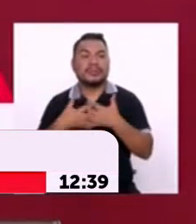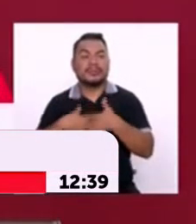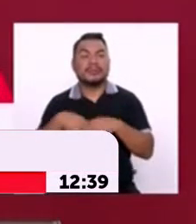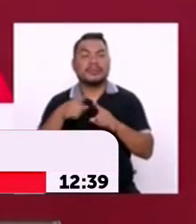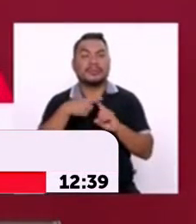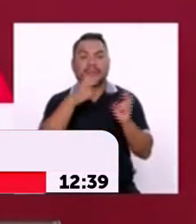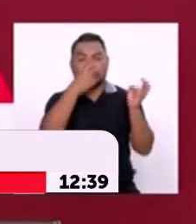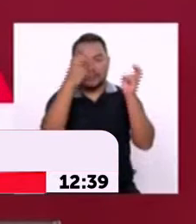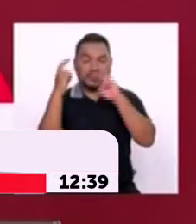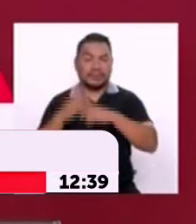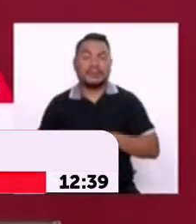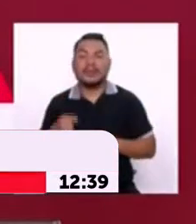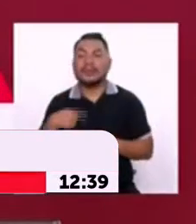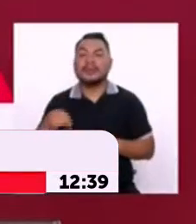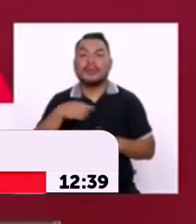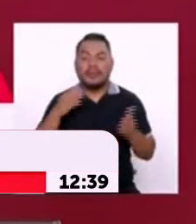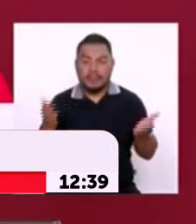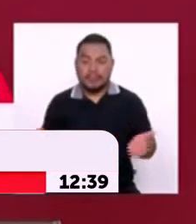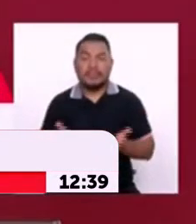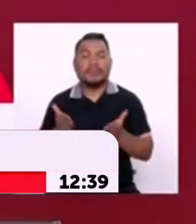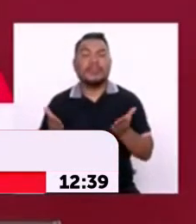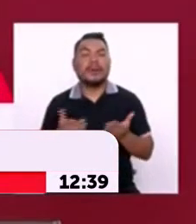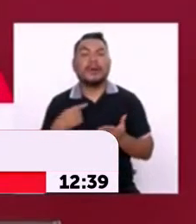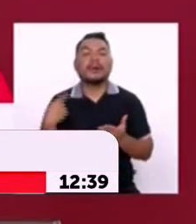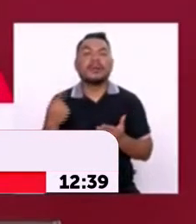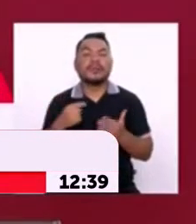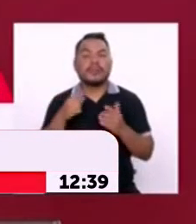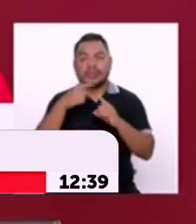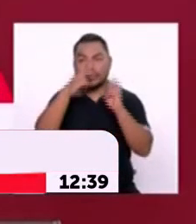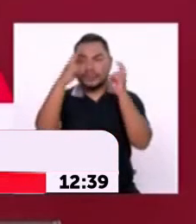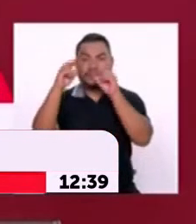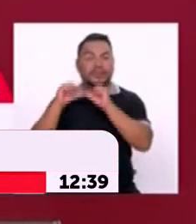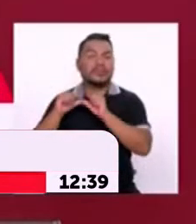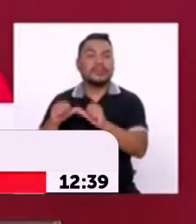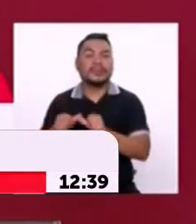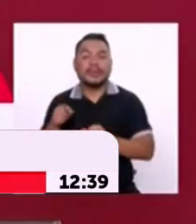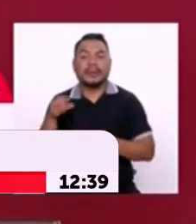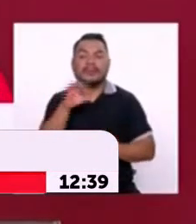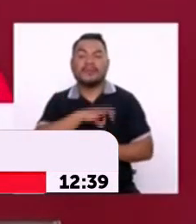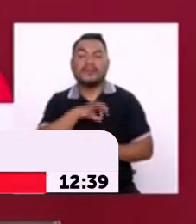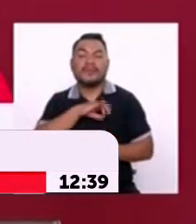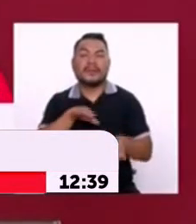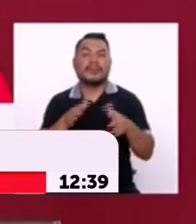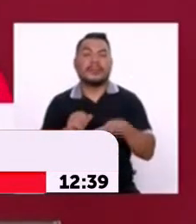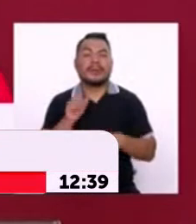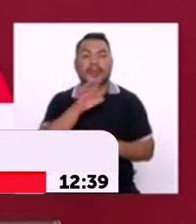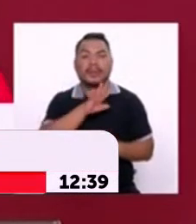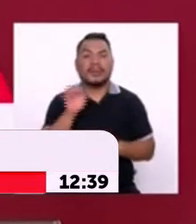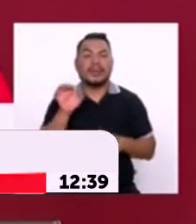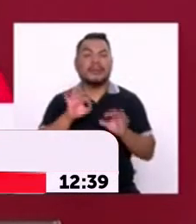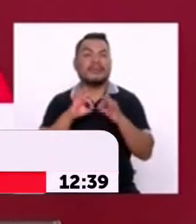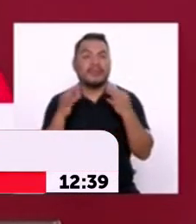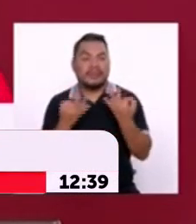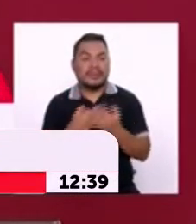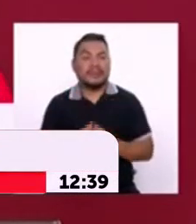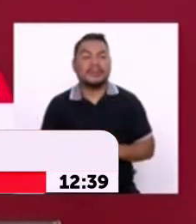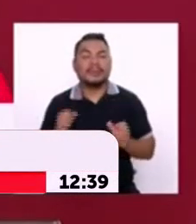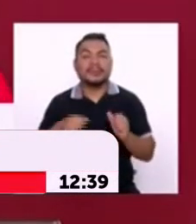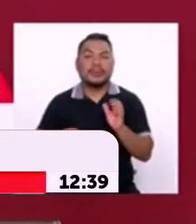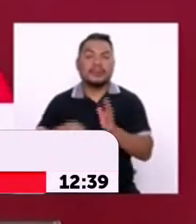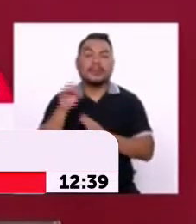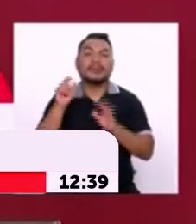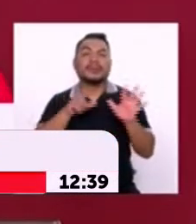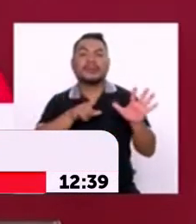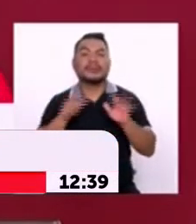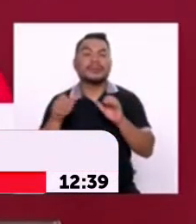empresas turísticas para promover el turismo sostenible. Esto beneficia alrededor de 500 familias